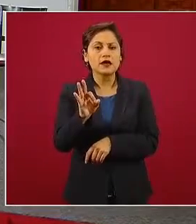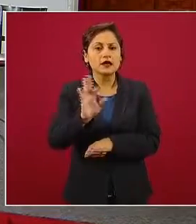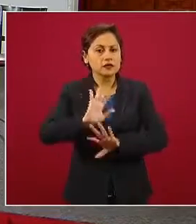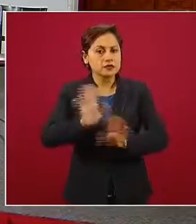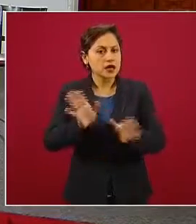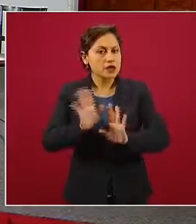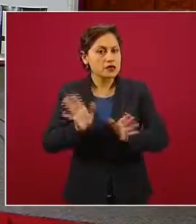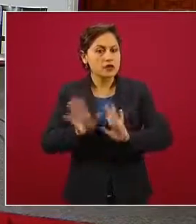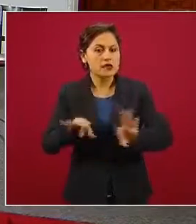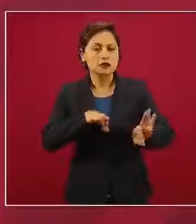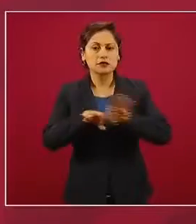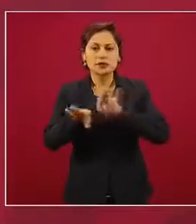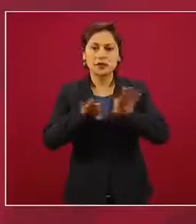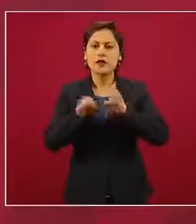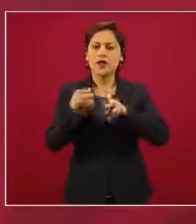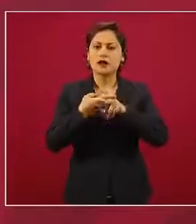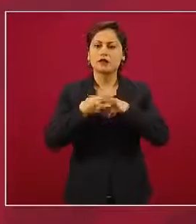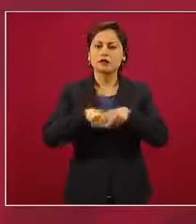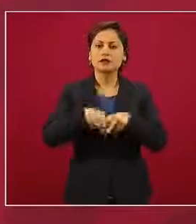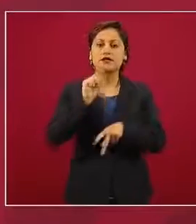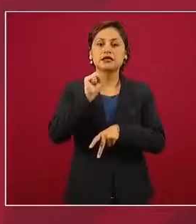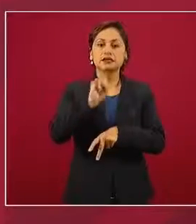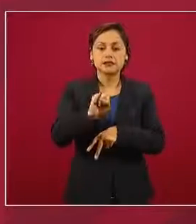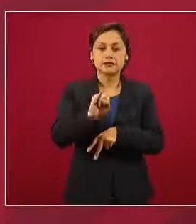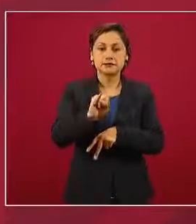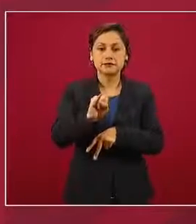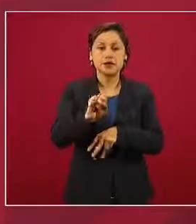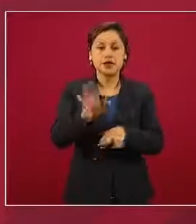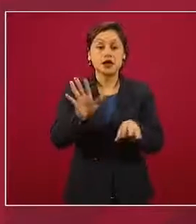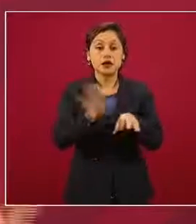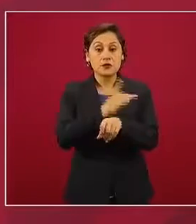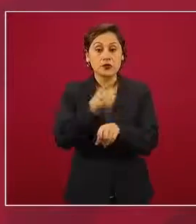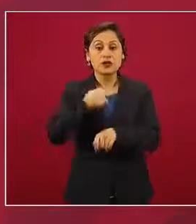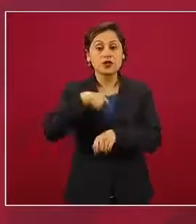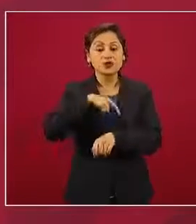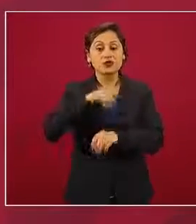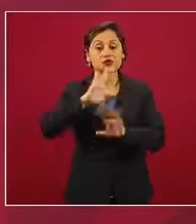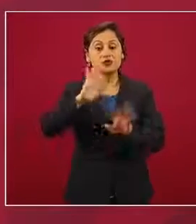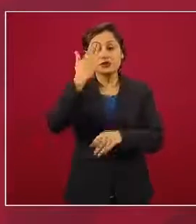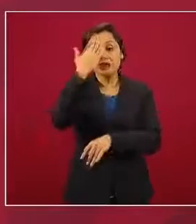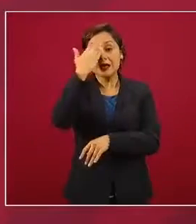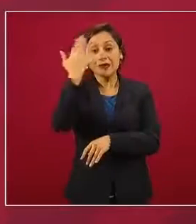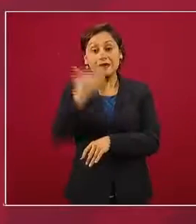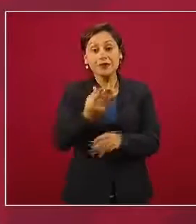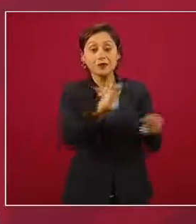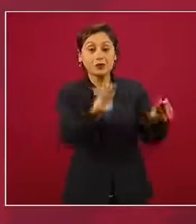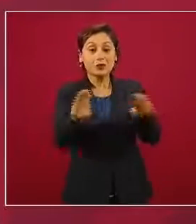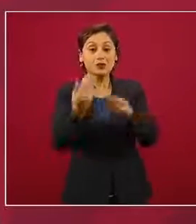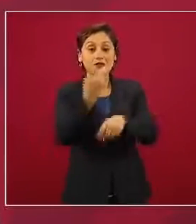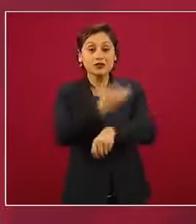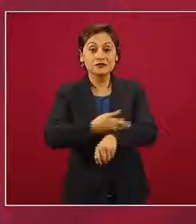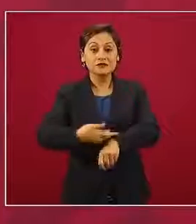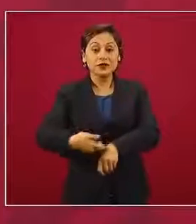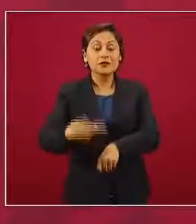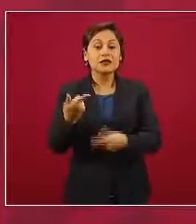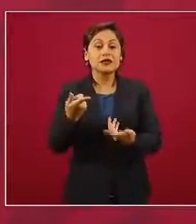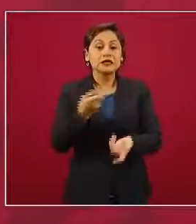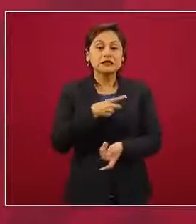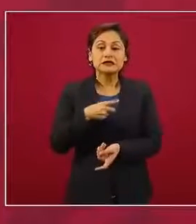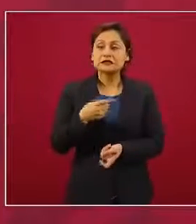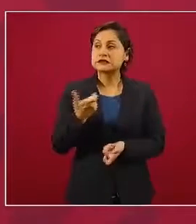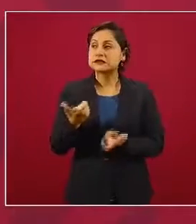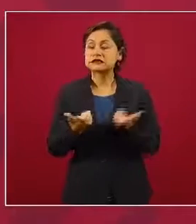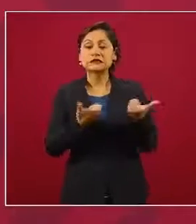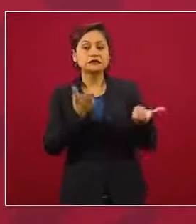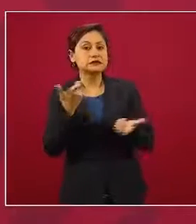explicado una y otra vez, porque hay familias, grandes grupos de familias que dependen de estas economías